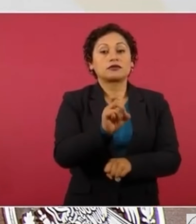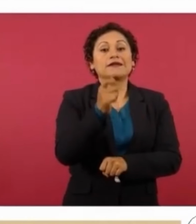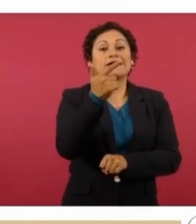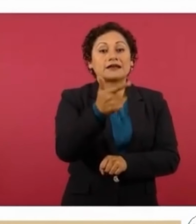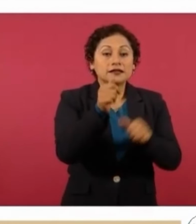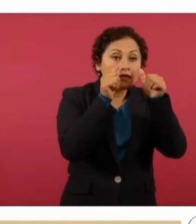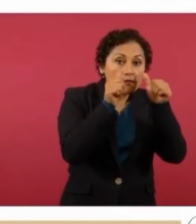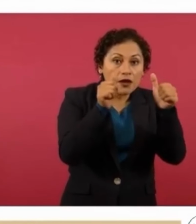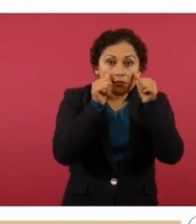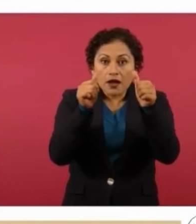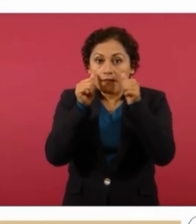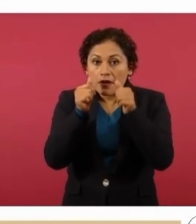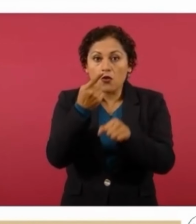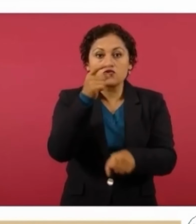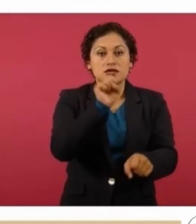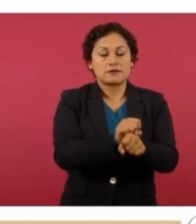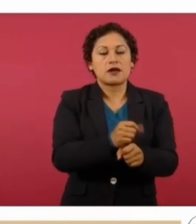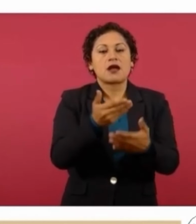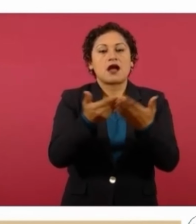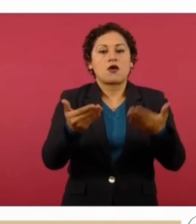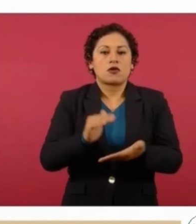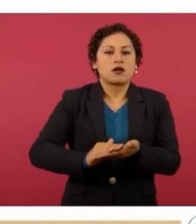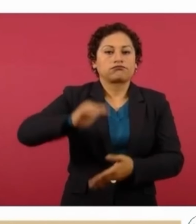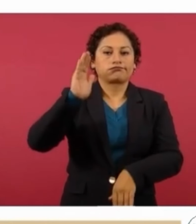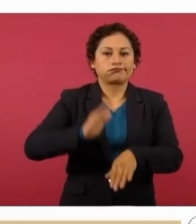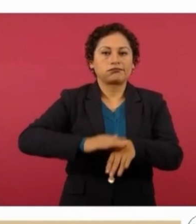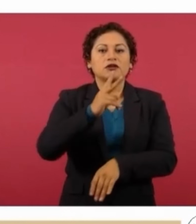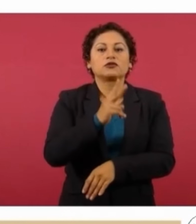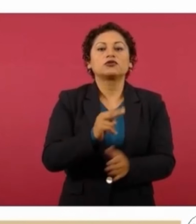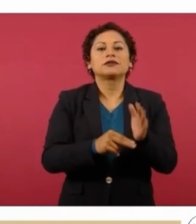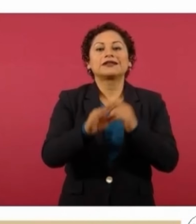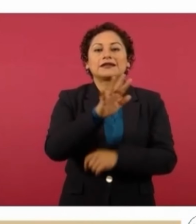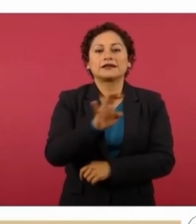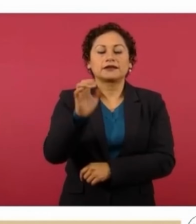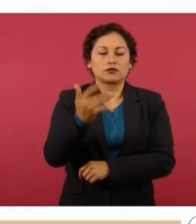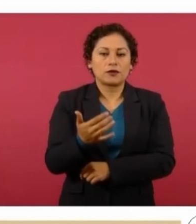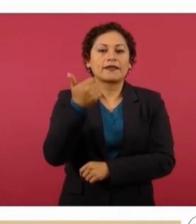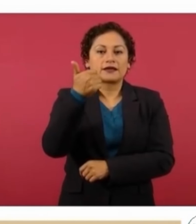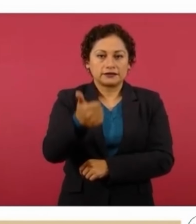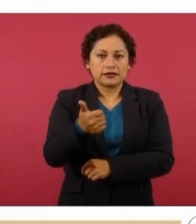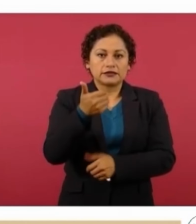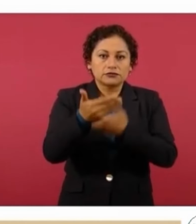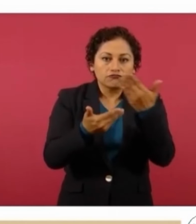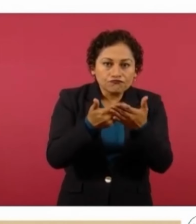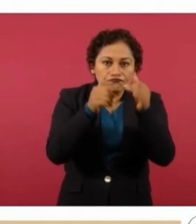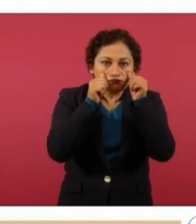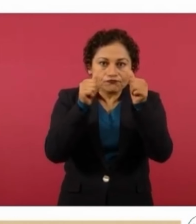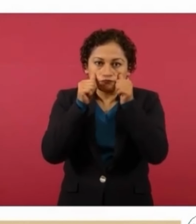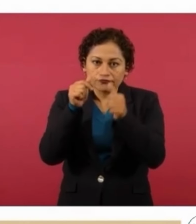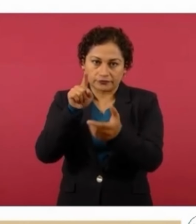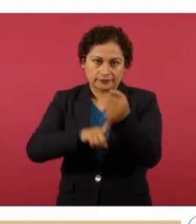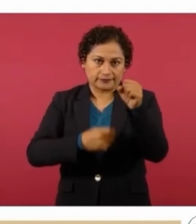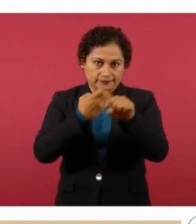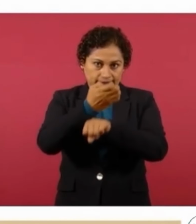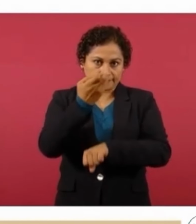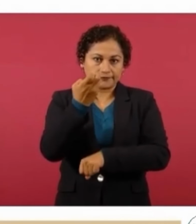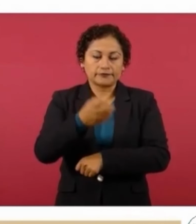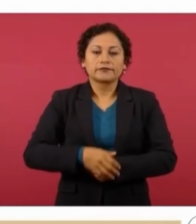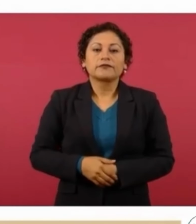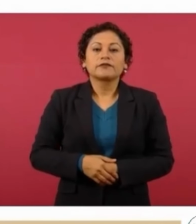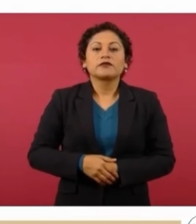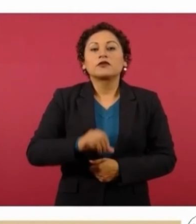especialidad a la semana, hoy se están haciendo 2,556 consultas de especialidad por semana en Nayarit. Las cirugías